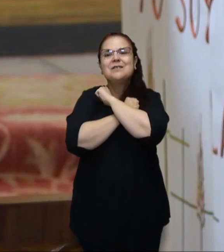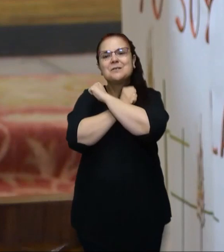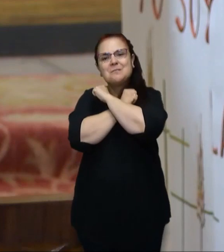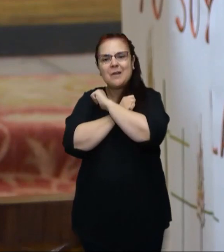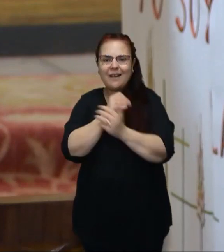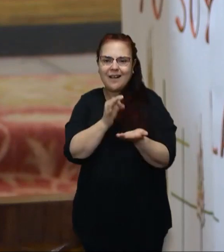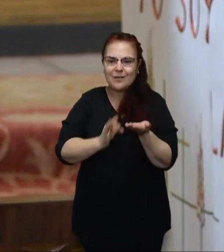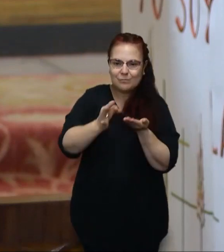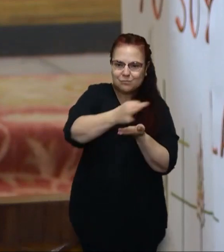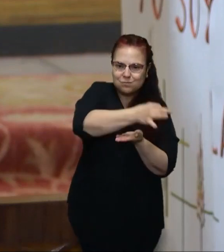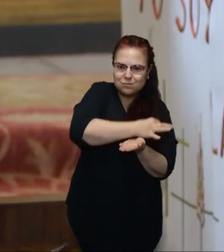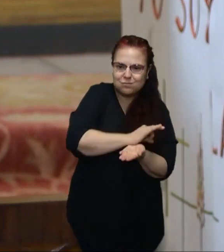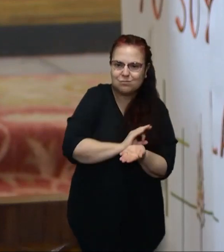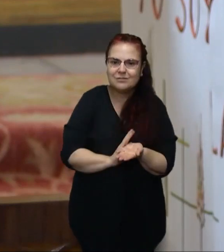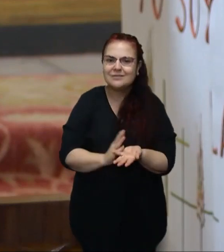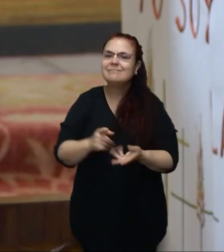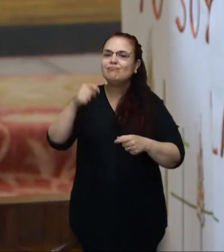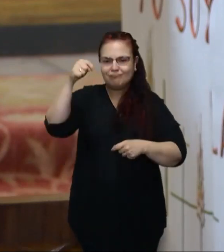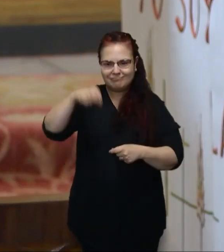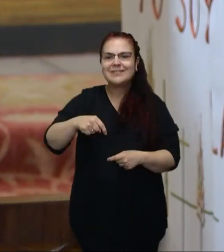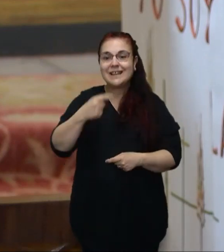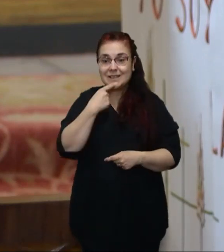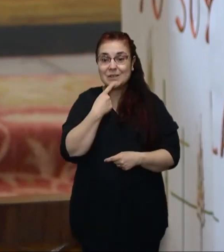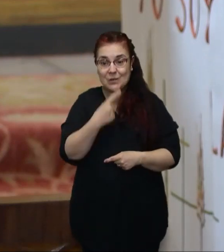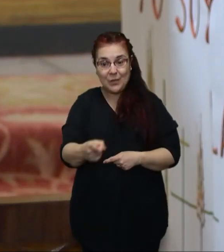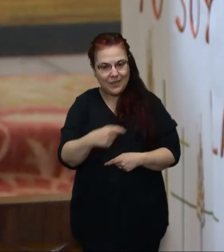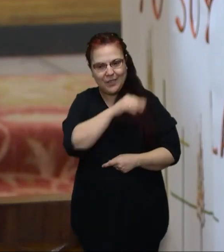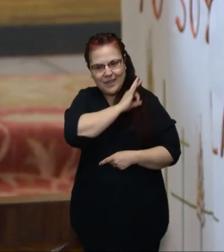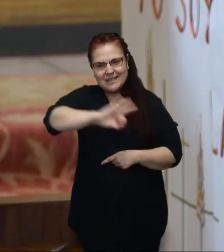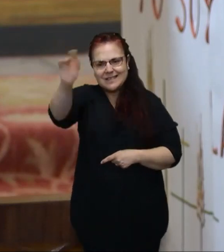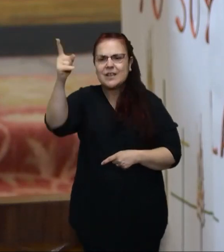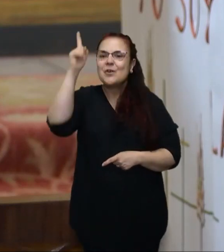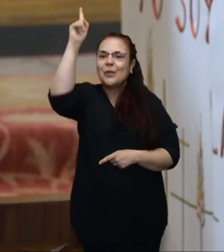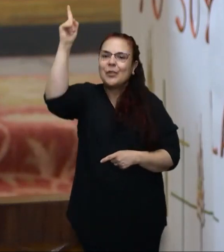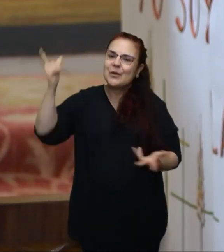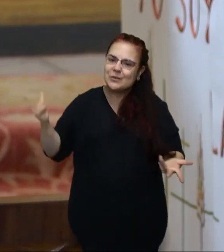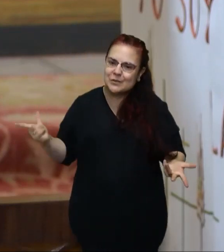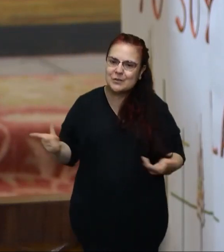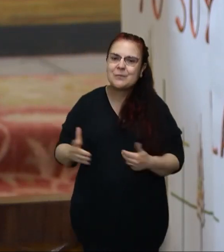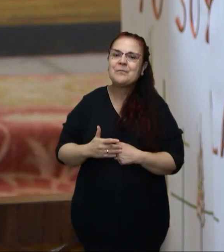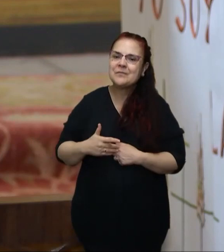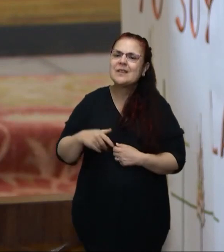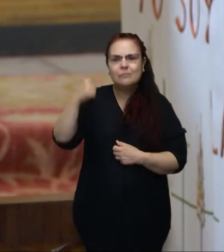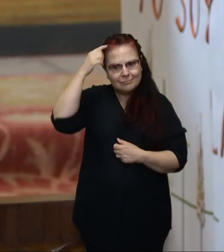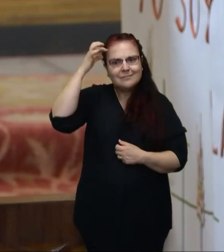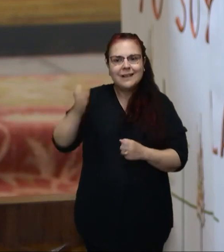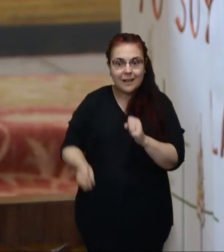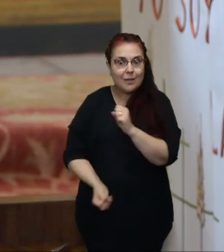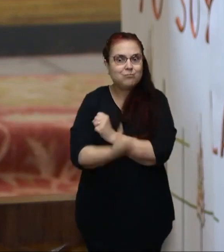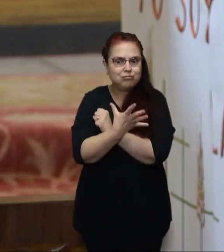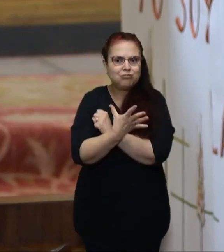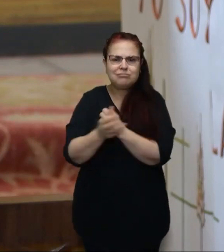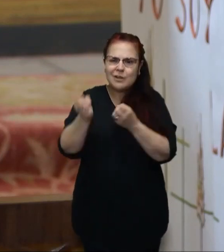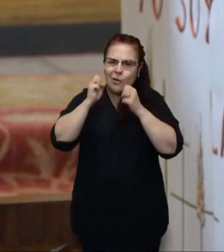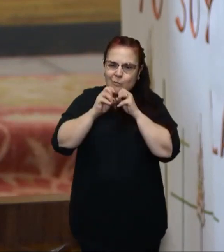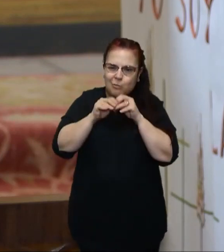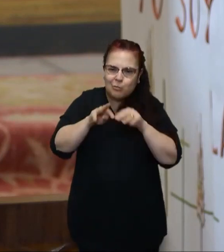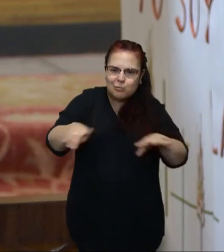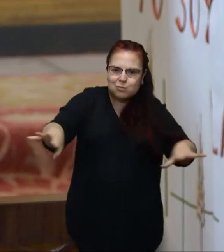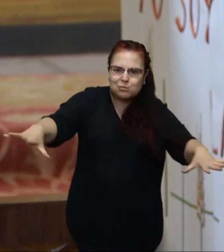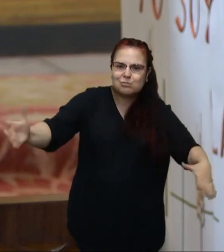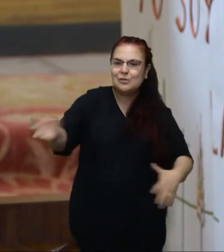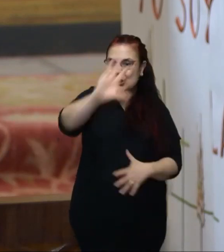islas. Esto dice el Señor Dios, que crea y despliega los